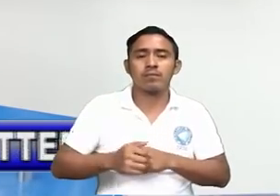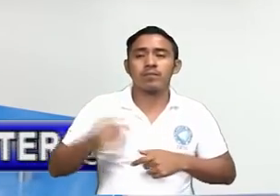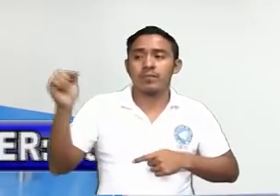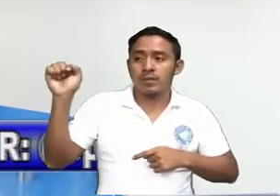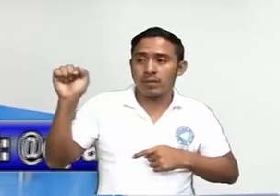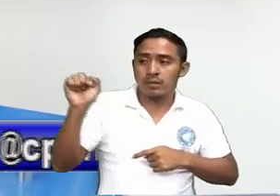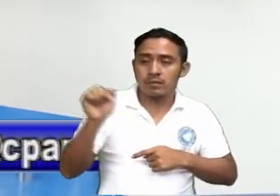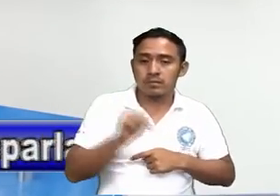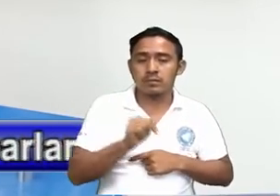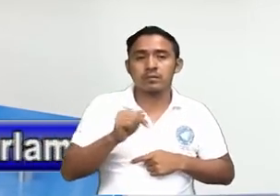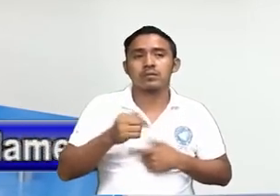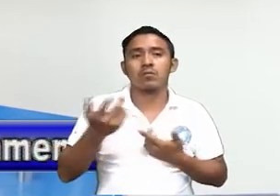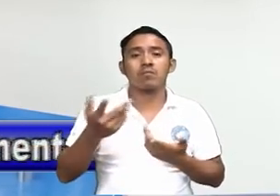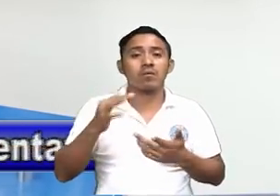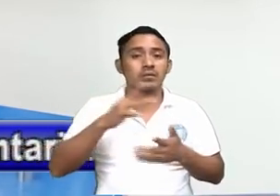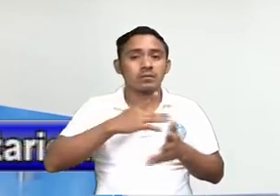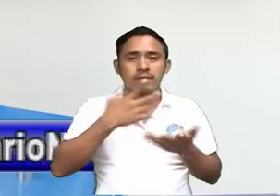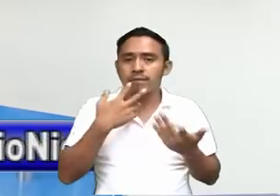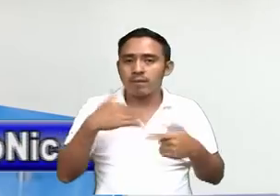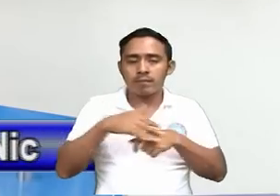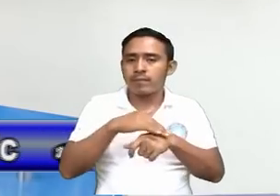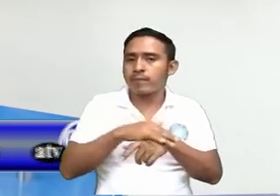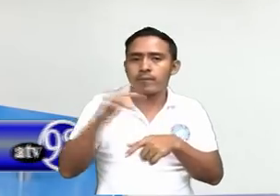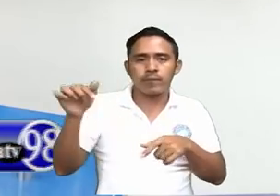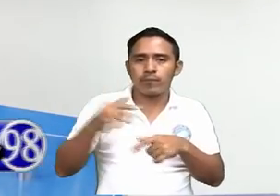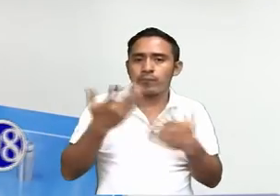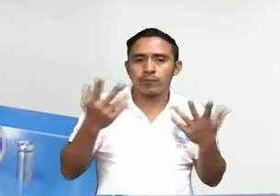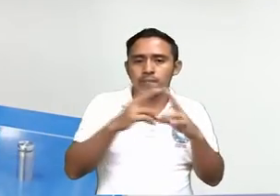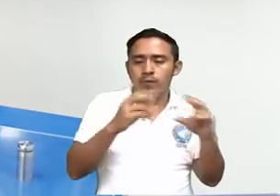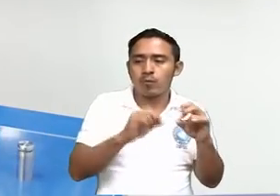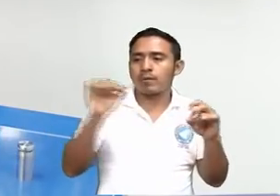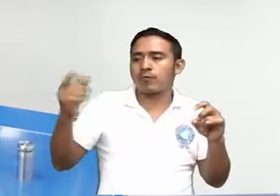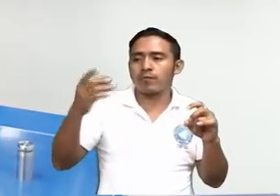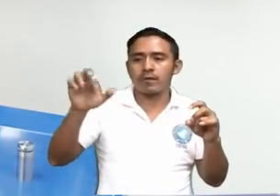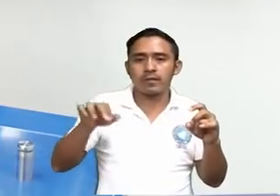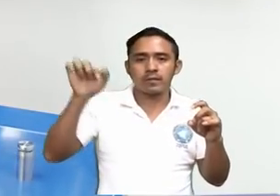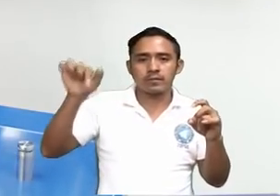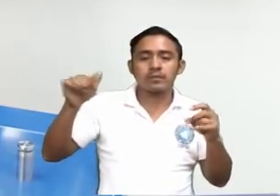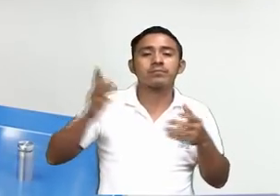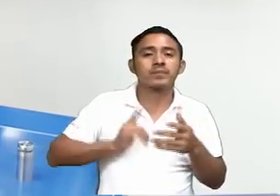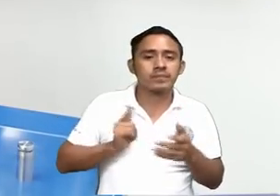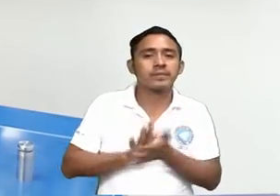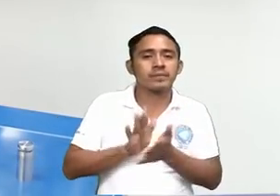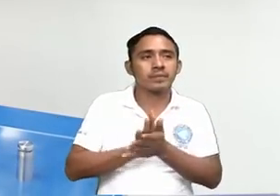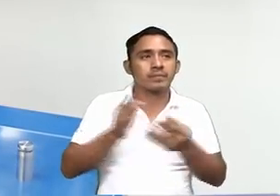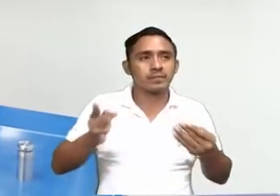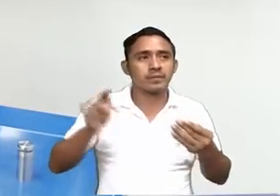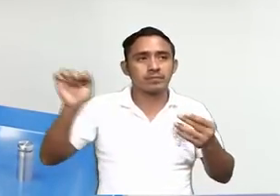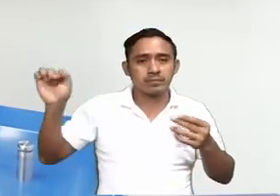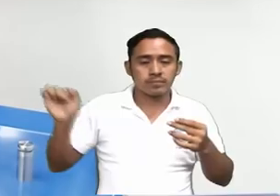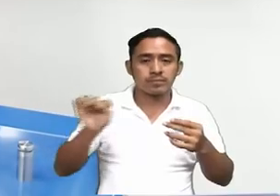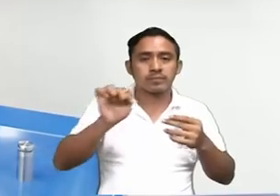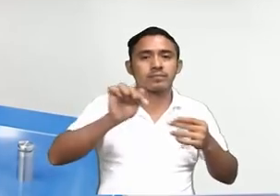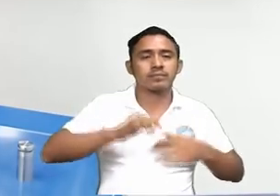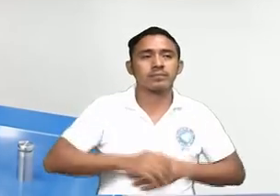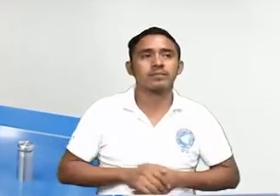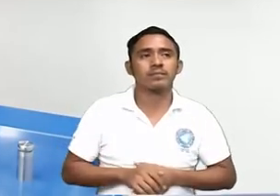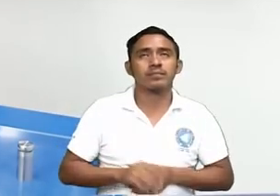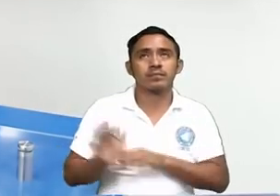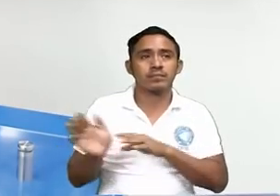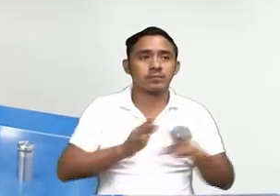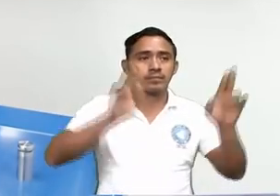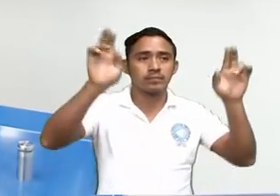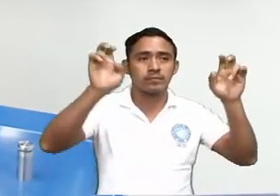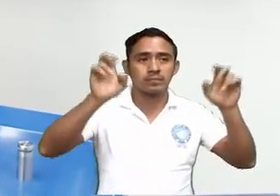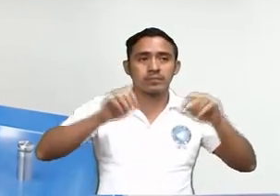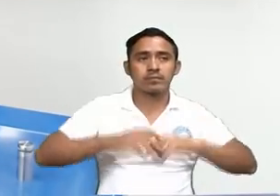por nuestro país de forma ilegal, procedentes de Costa Rica, donde contaban con los papeles y permisos para transitar por este país. Cambiamos de tema